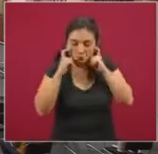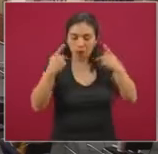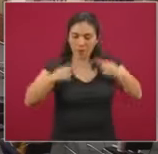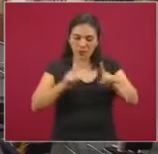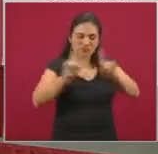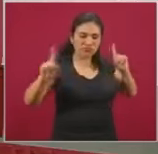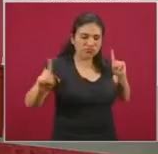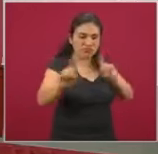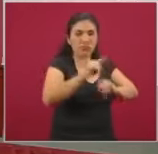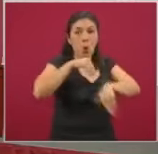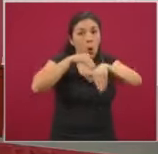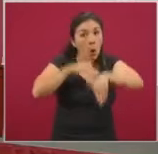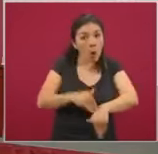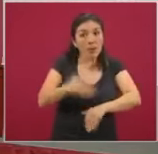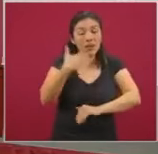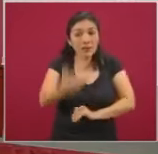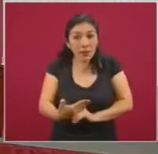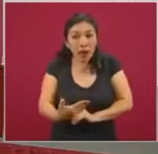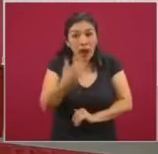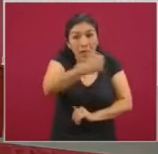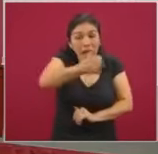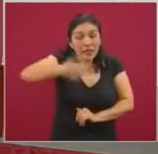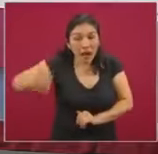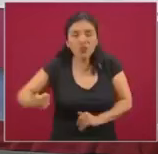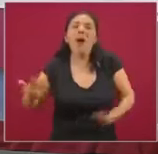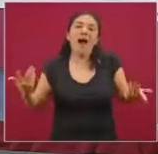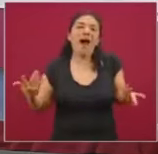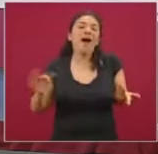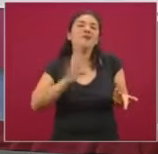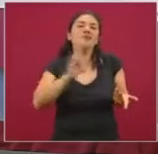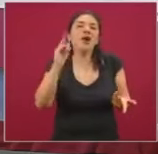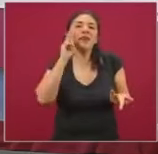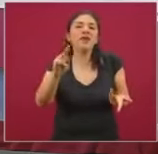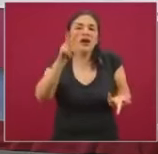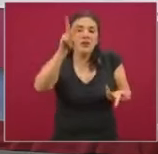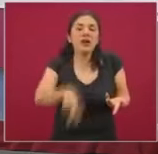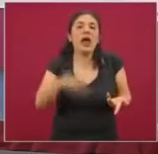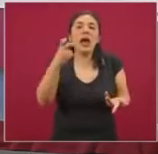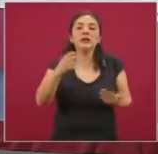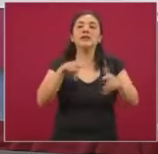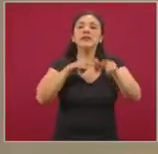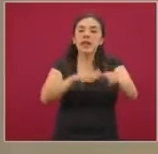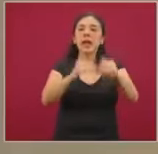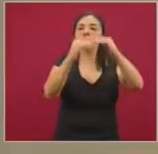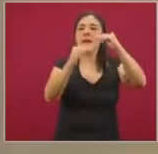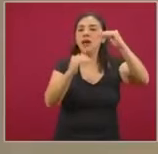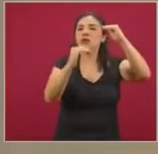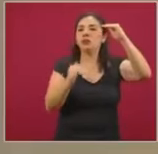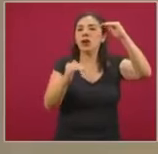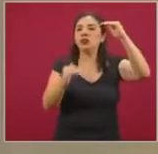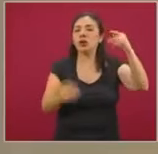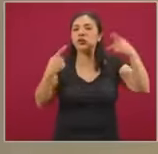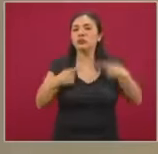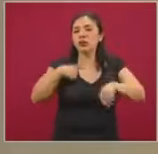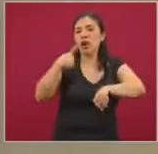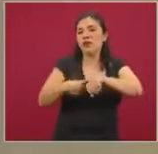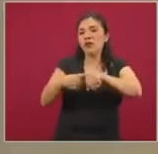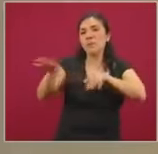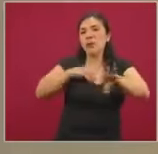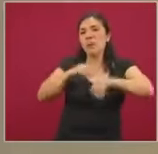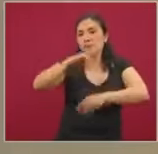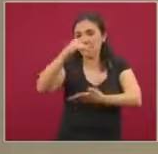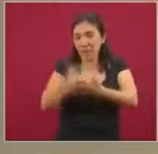práctica las medidas preventivas, es que entonces podremos ver que estos descensos sigan produciéndose en las siguientes